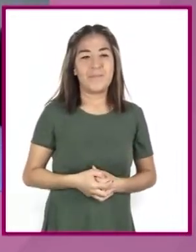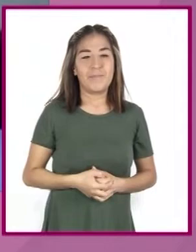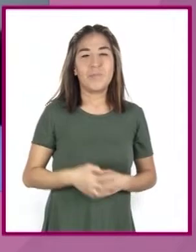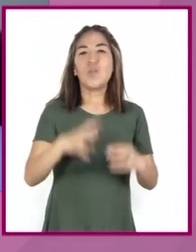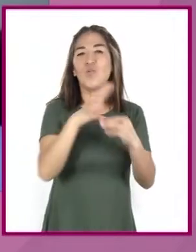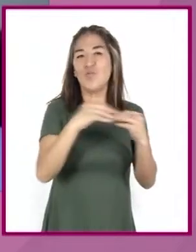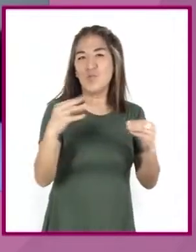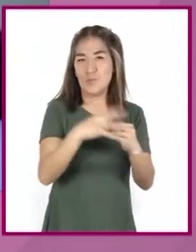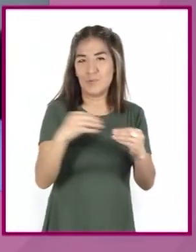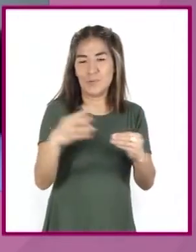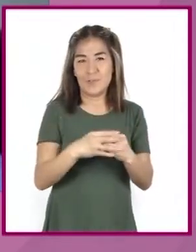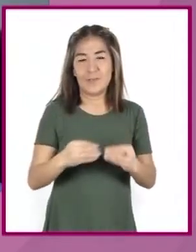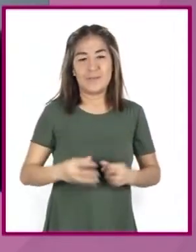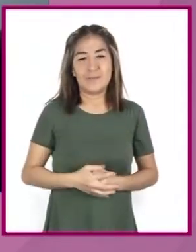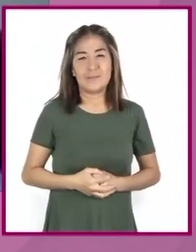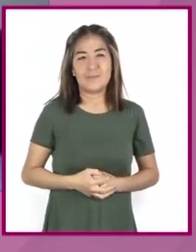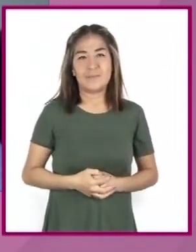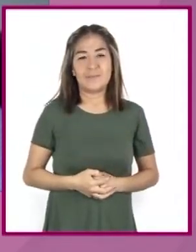frutas,